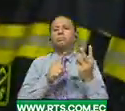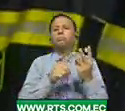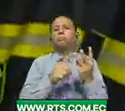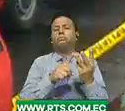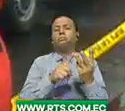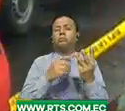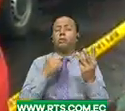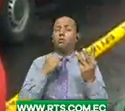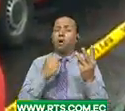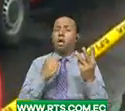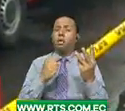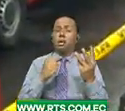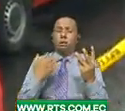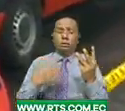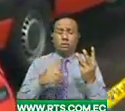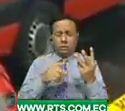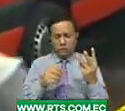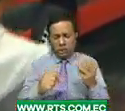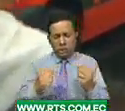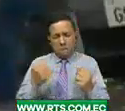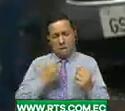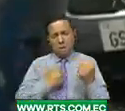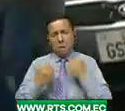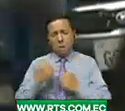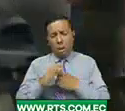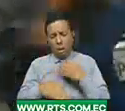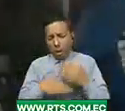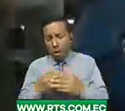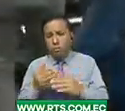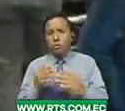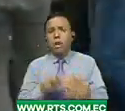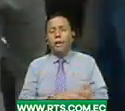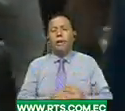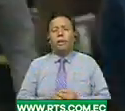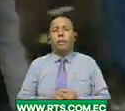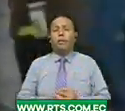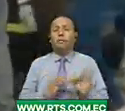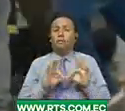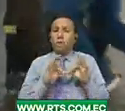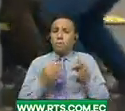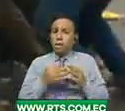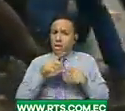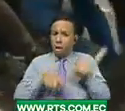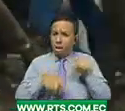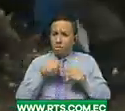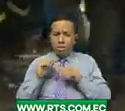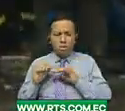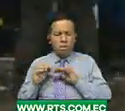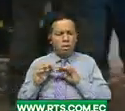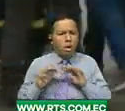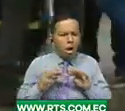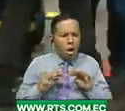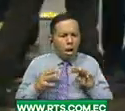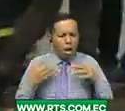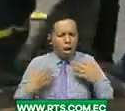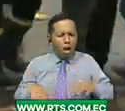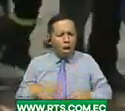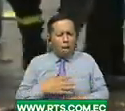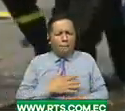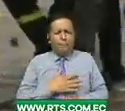heridas bastante fuertes, que falleció y la está ahí en la ambulancia. Familiares y amigos de las víctimas llegaron al sitio y lamentaron lo